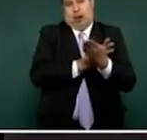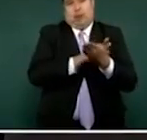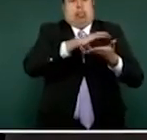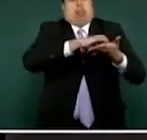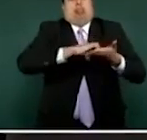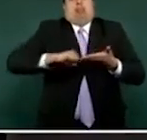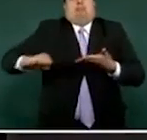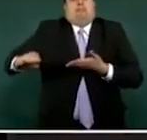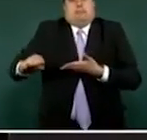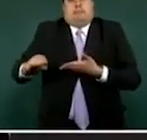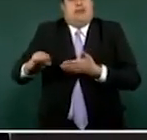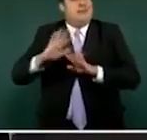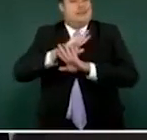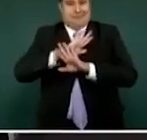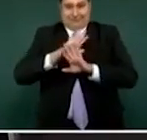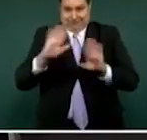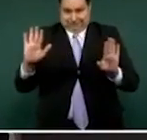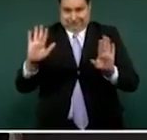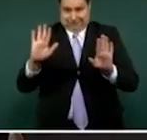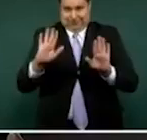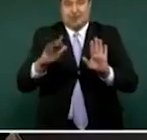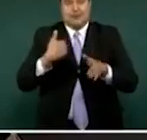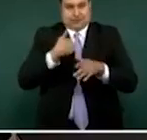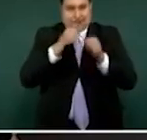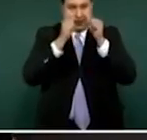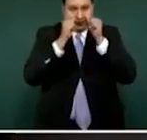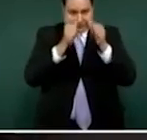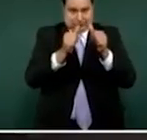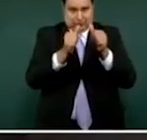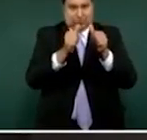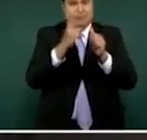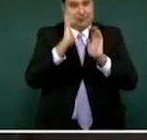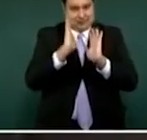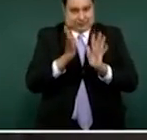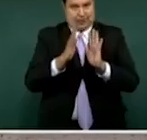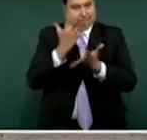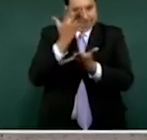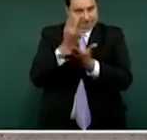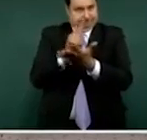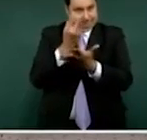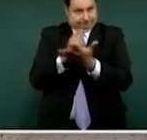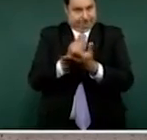ya eso se está atendiendo y lo vamos a resolver.